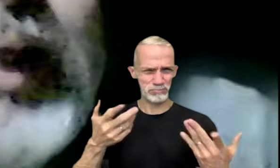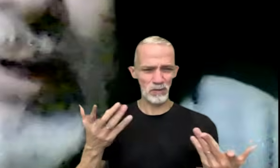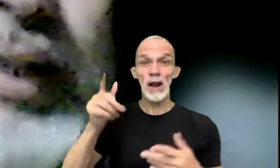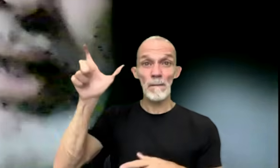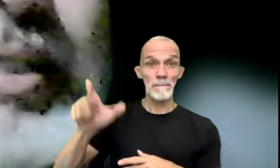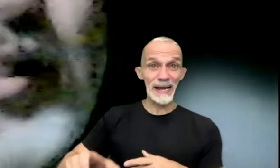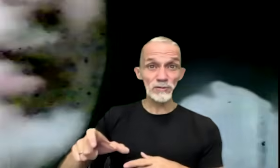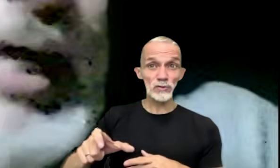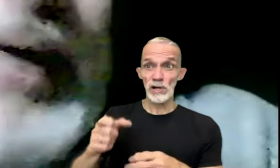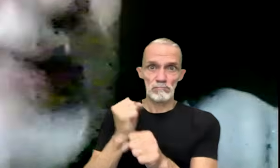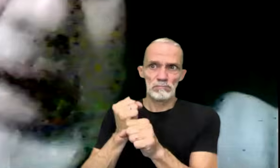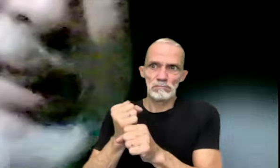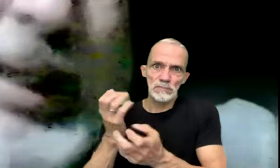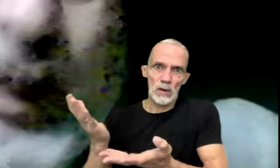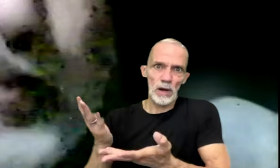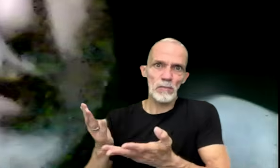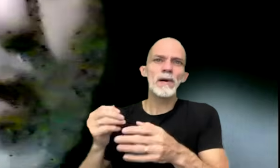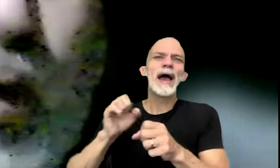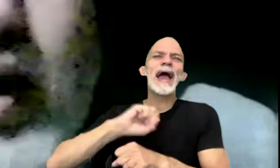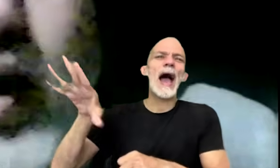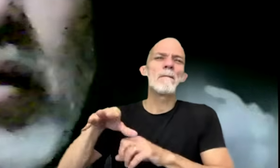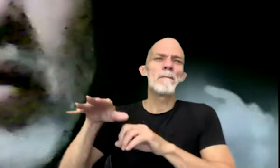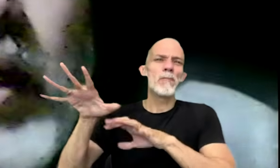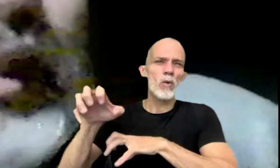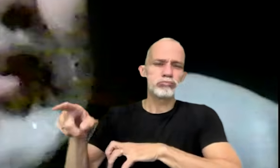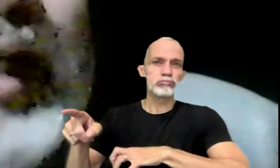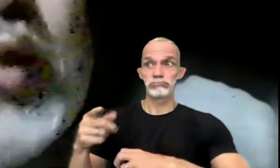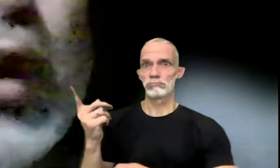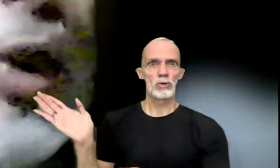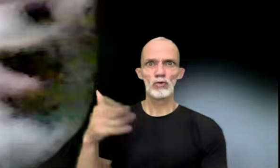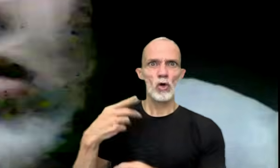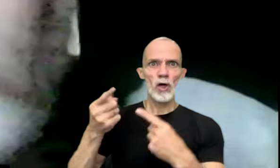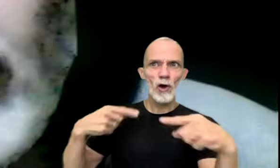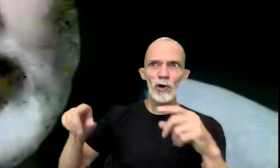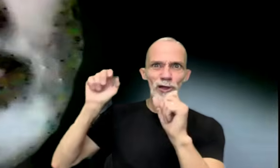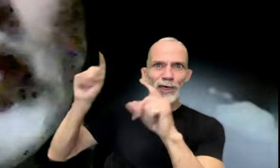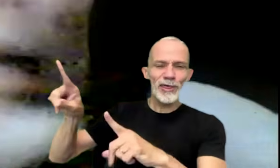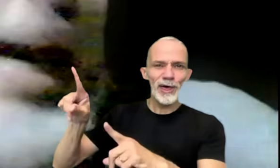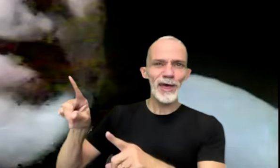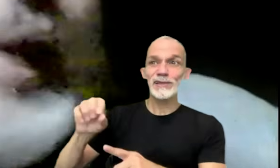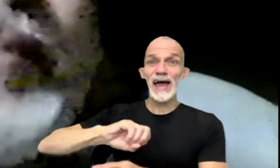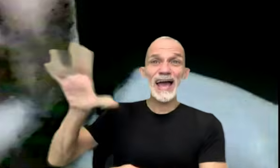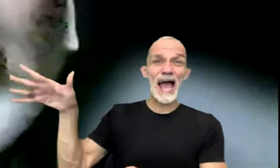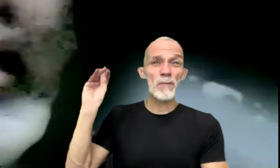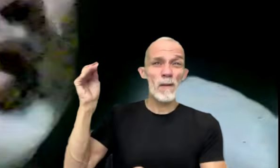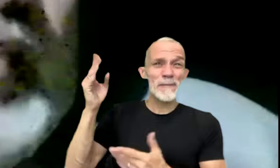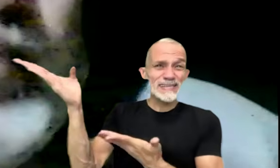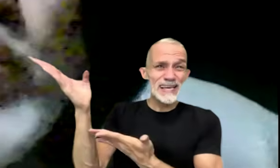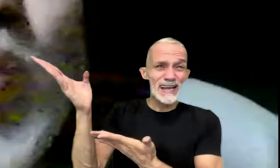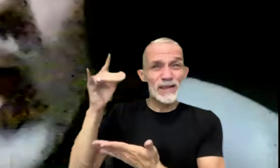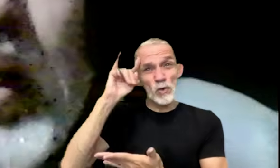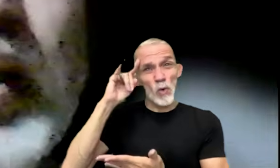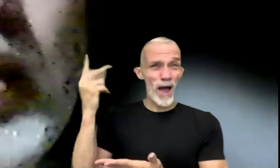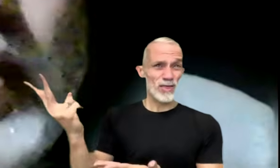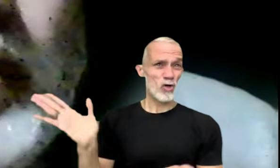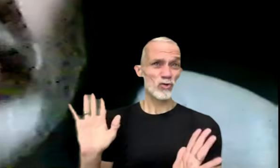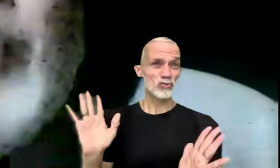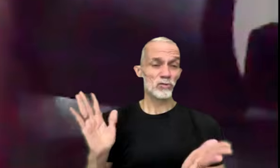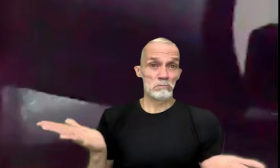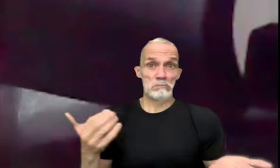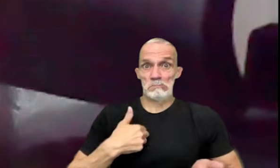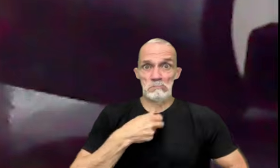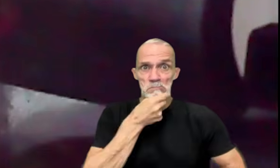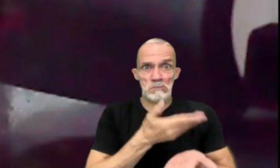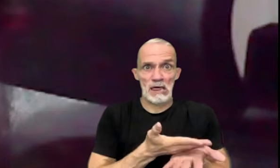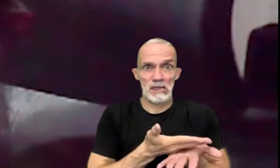porque la persona esa se dedicaba a agropecuario y tenía todos los bienes, eran campos en Brasil y en Uruguay.